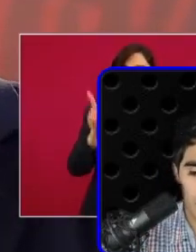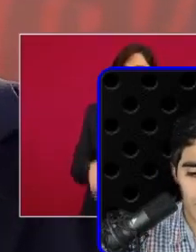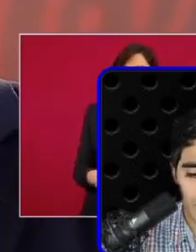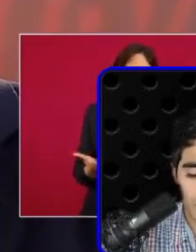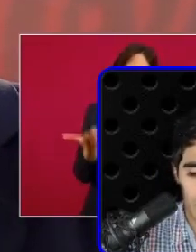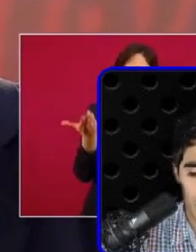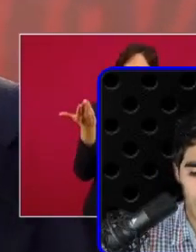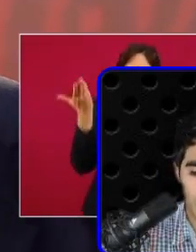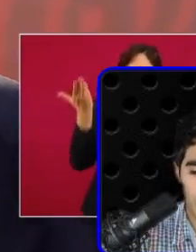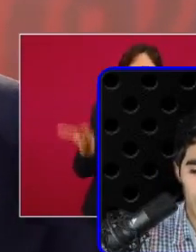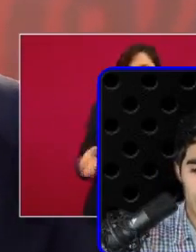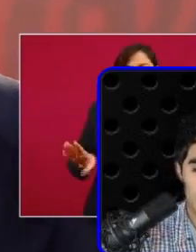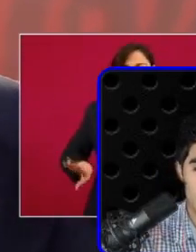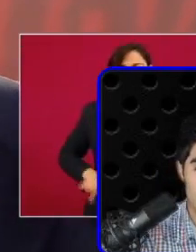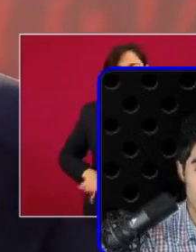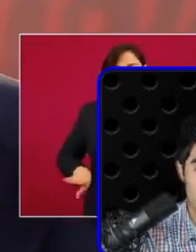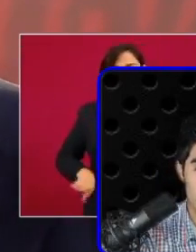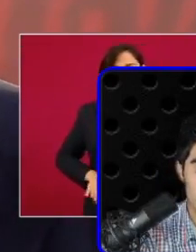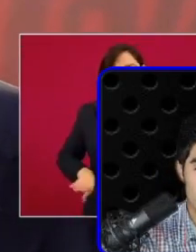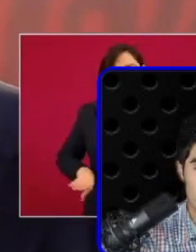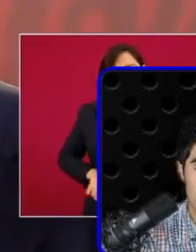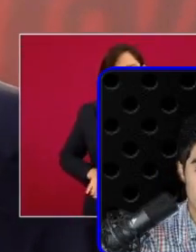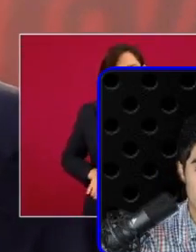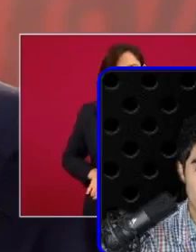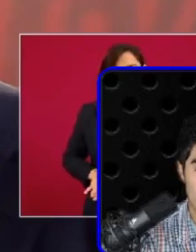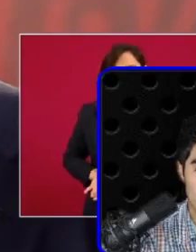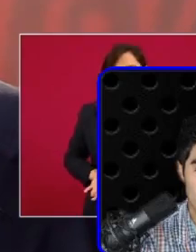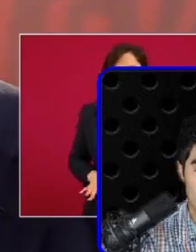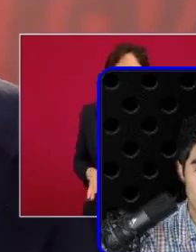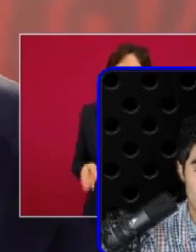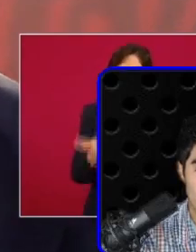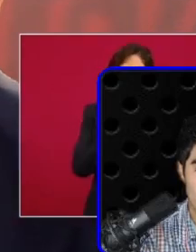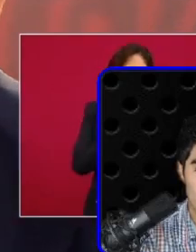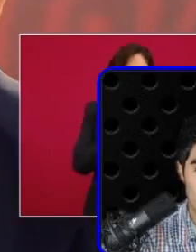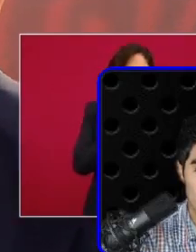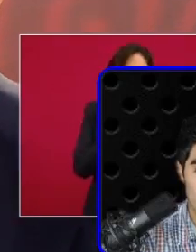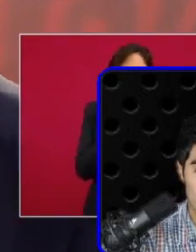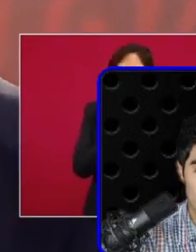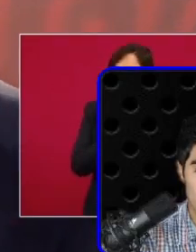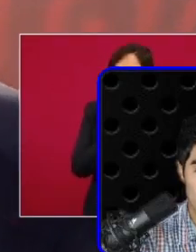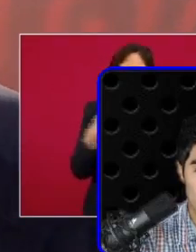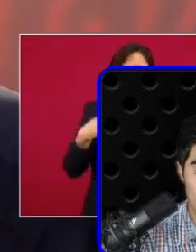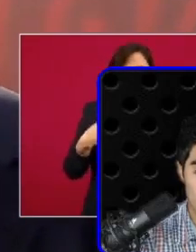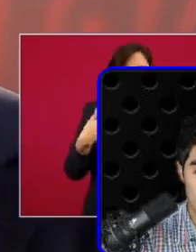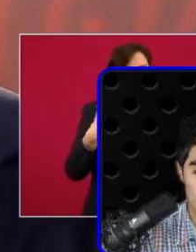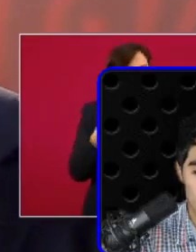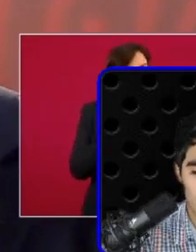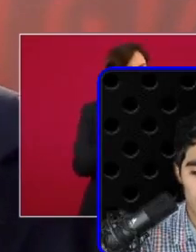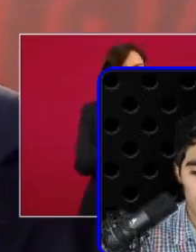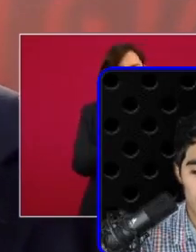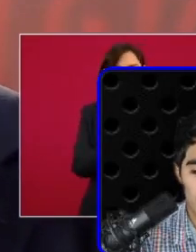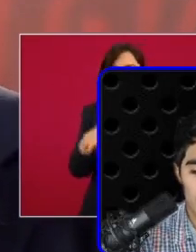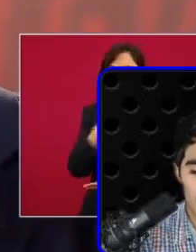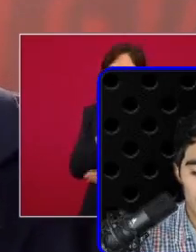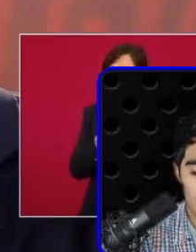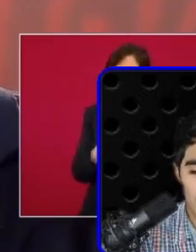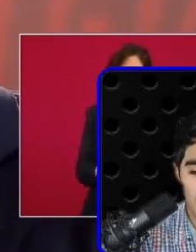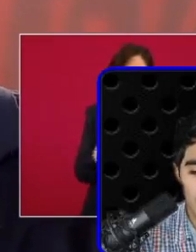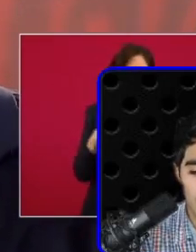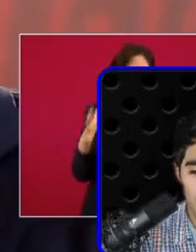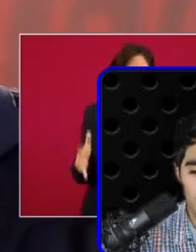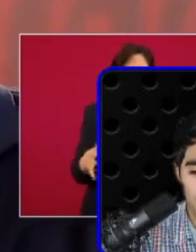sensible también en lo social. No se me va a olvidar